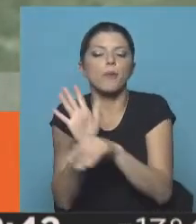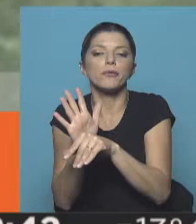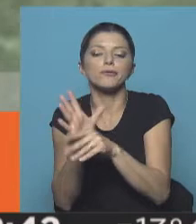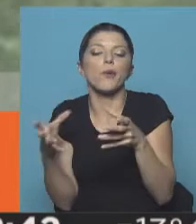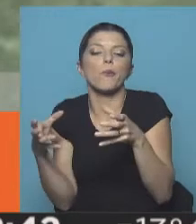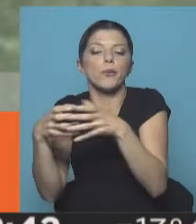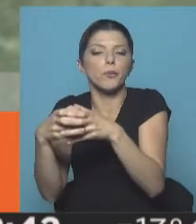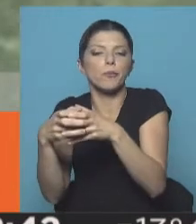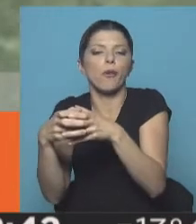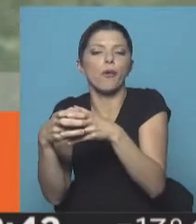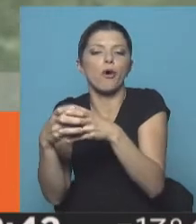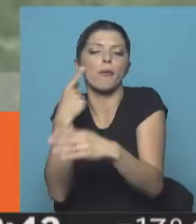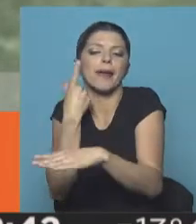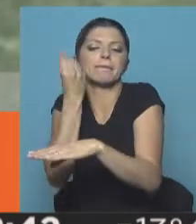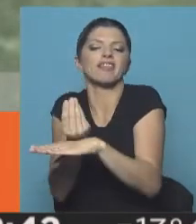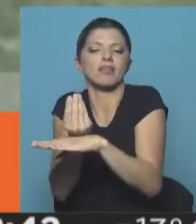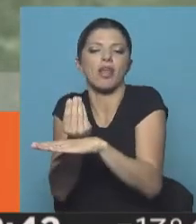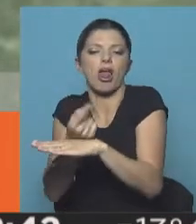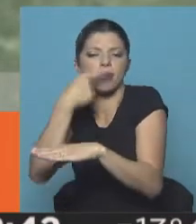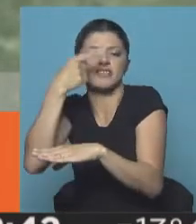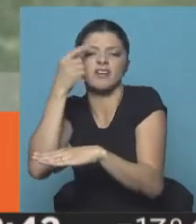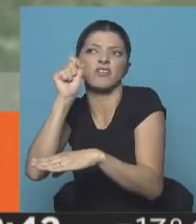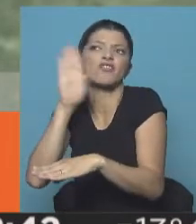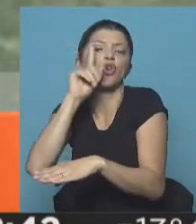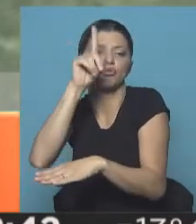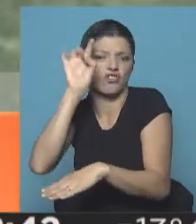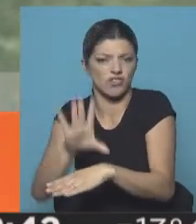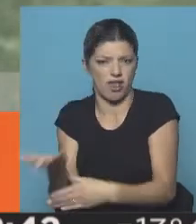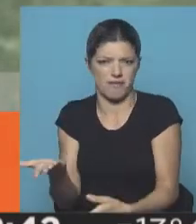agencia portavoz de los intereses de Estados Unidos.